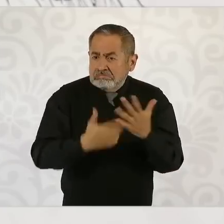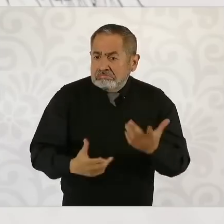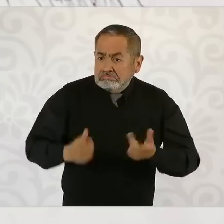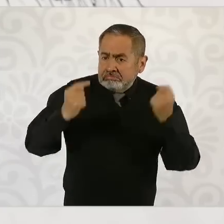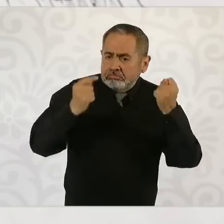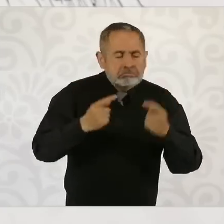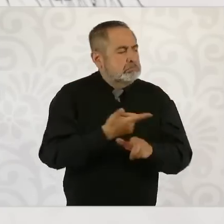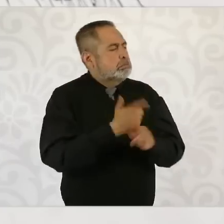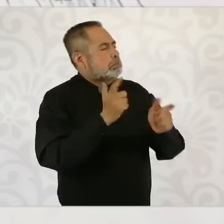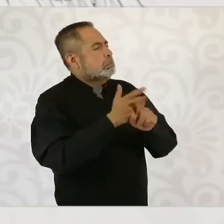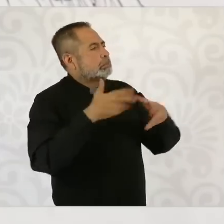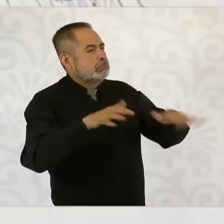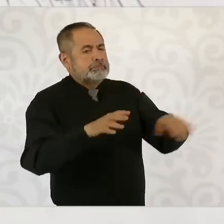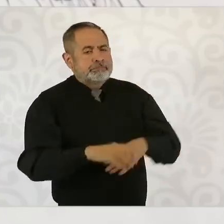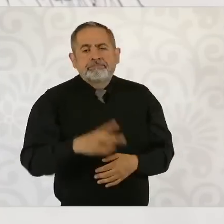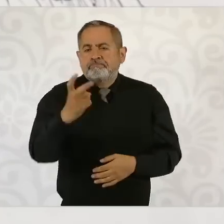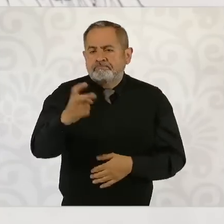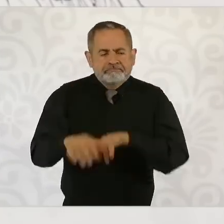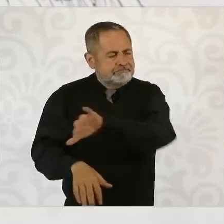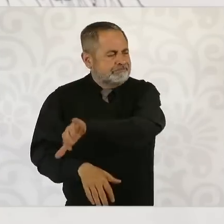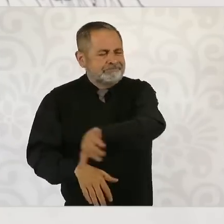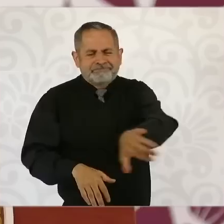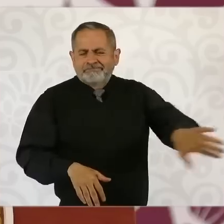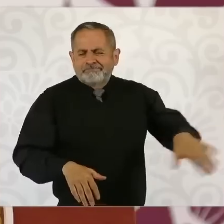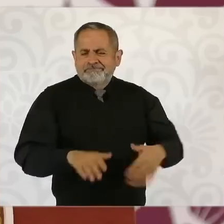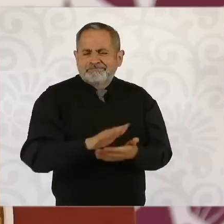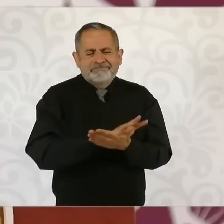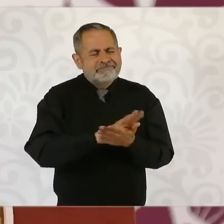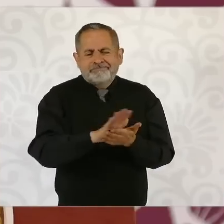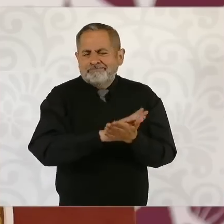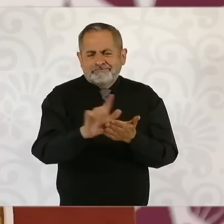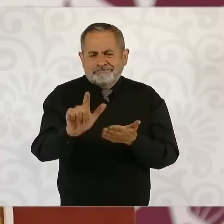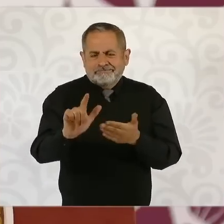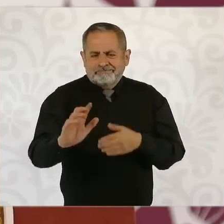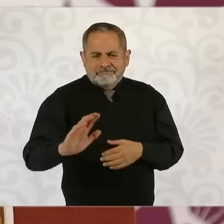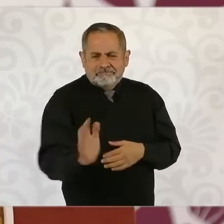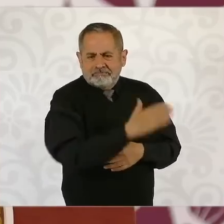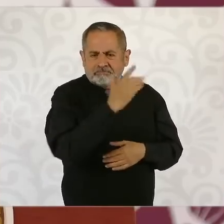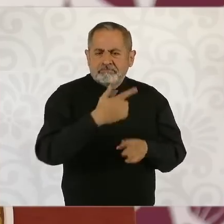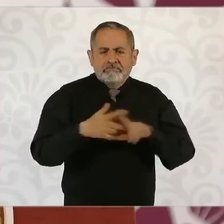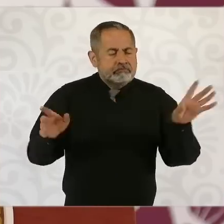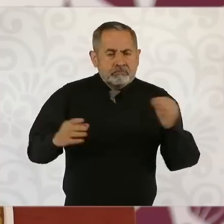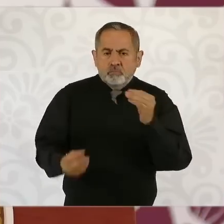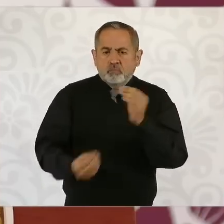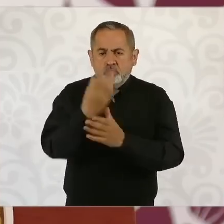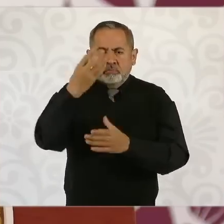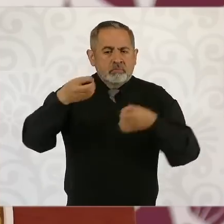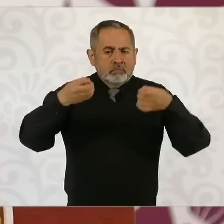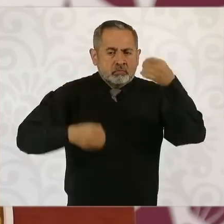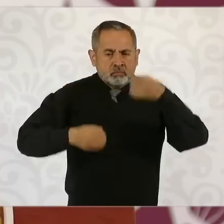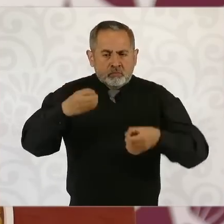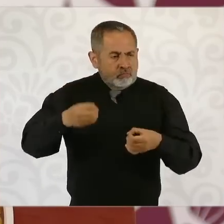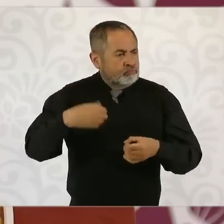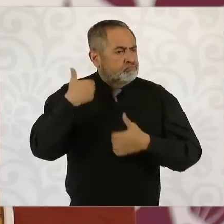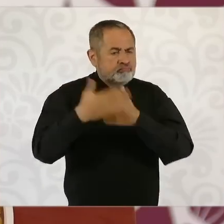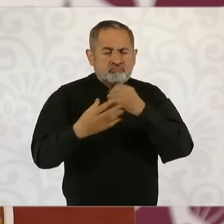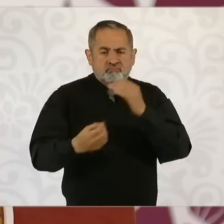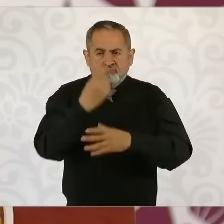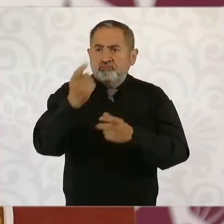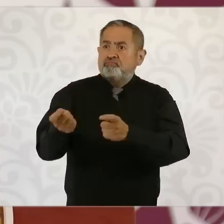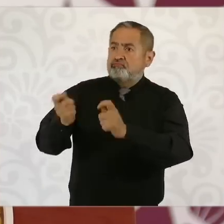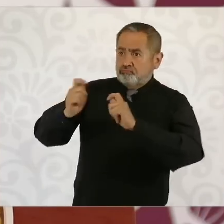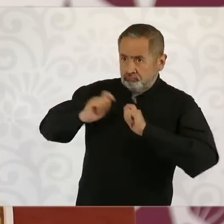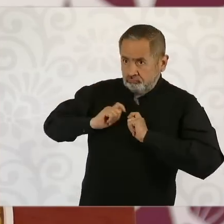se va a sanear con la elección al Poder Judicial, se va a sanear, porque los jueces van a responder al pueblo, que es quien los